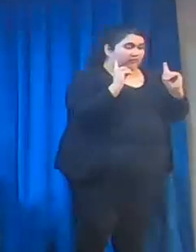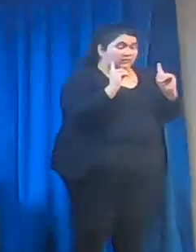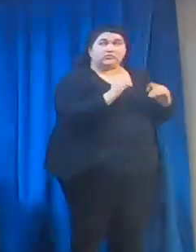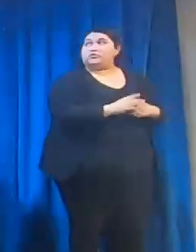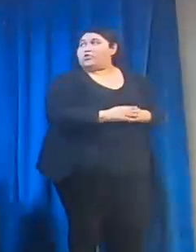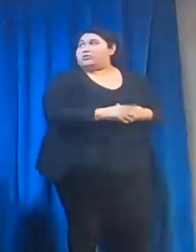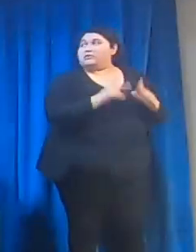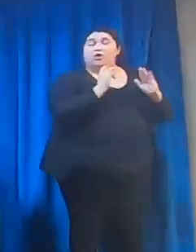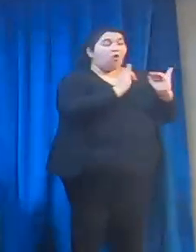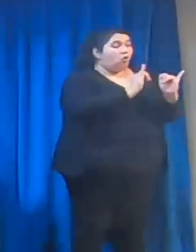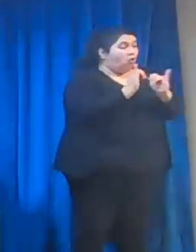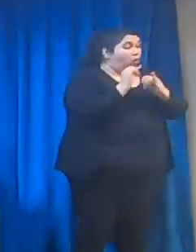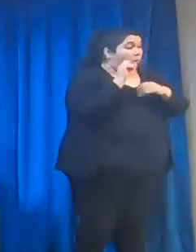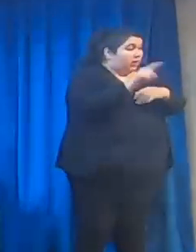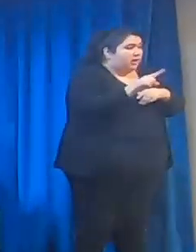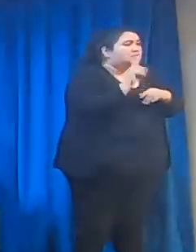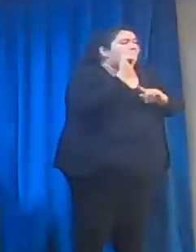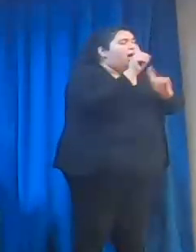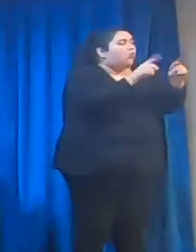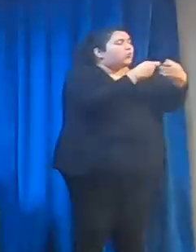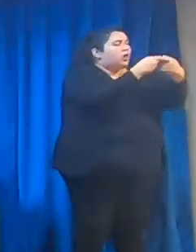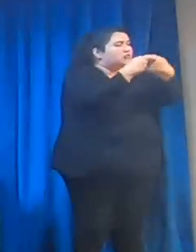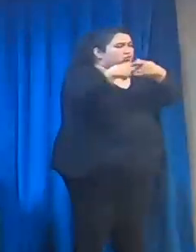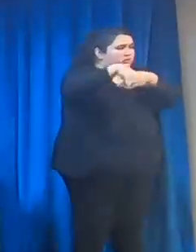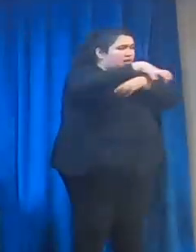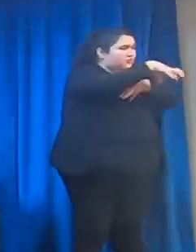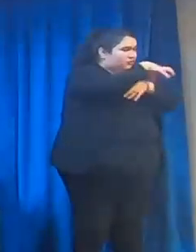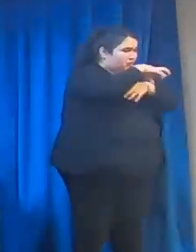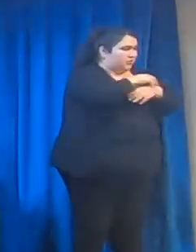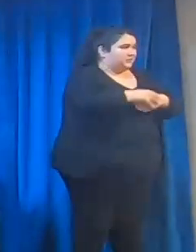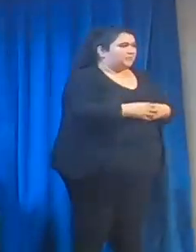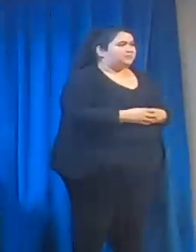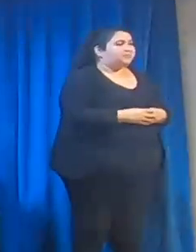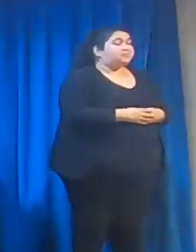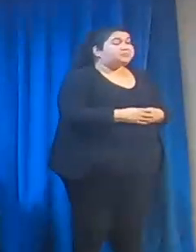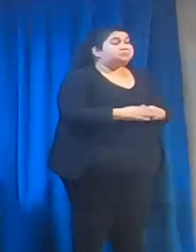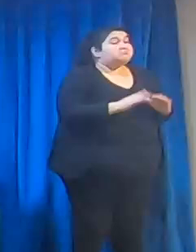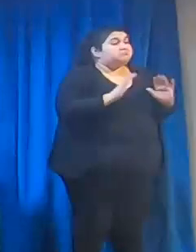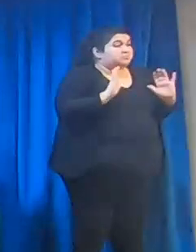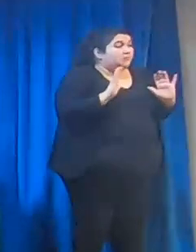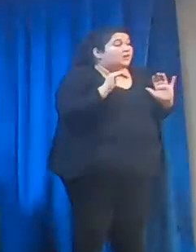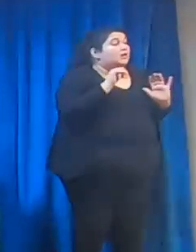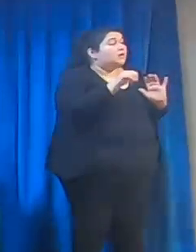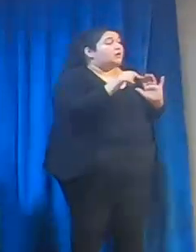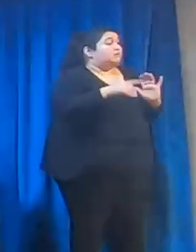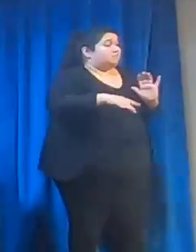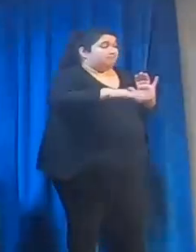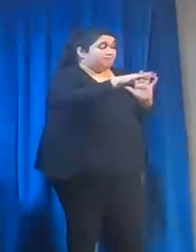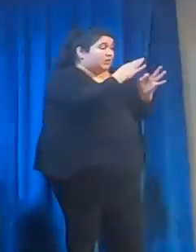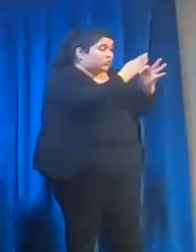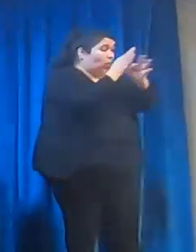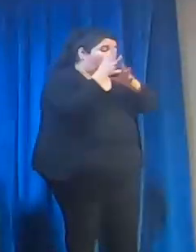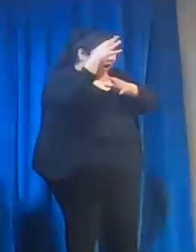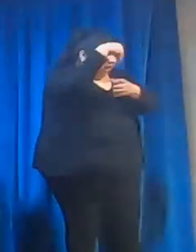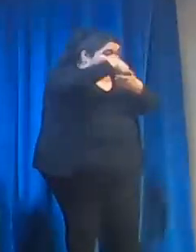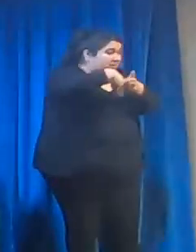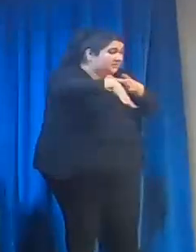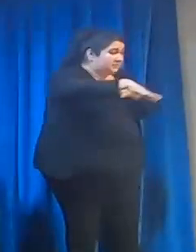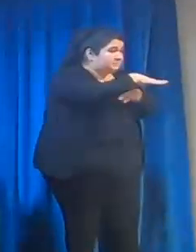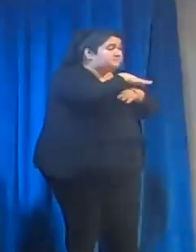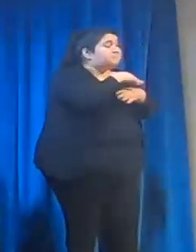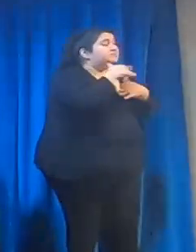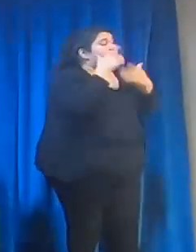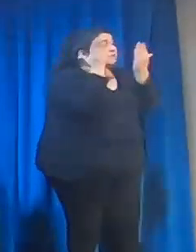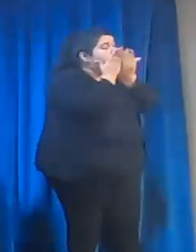y jóvenes en unas organizaciones eminentemente educativas. Habitualmente, en el terreno escolar, cuando se estudia